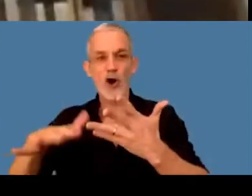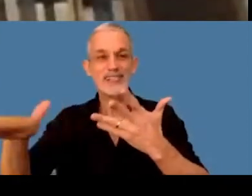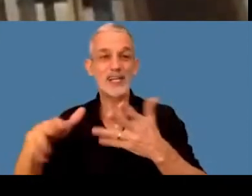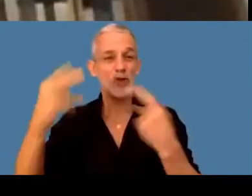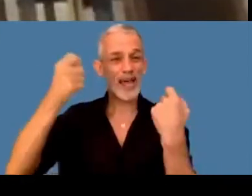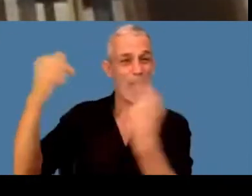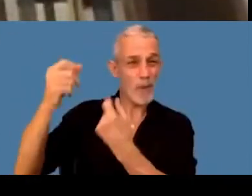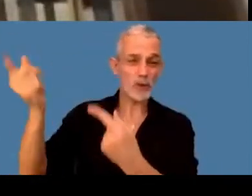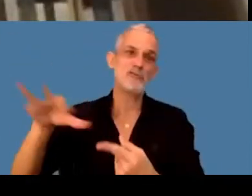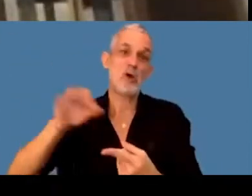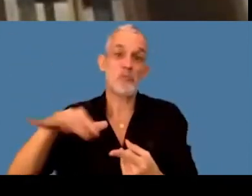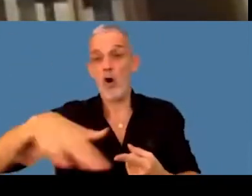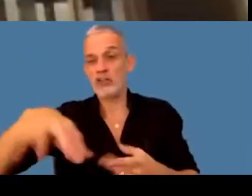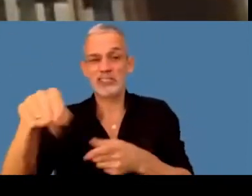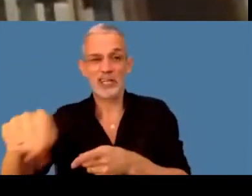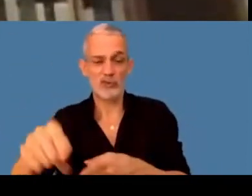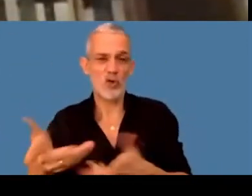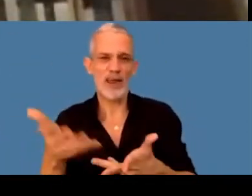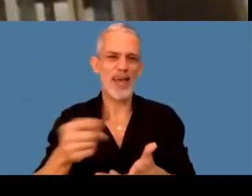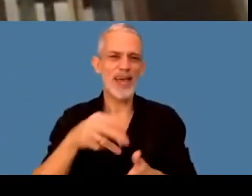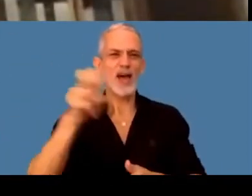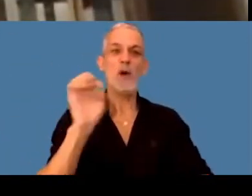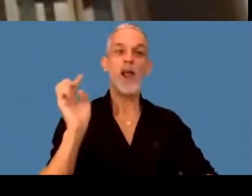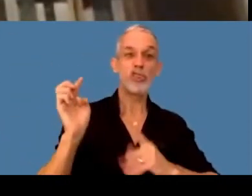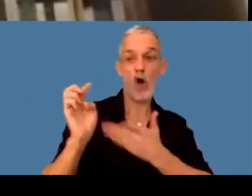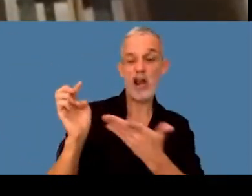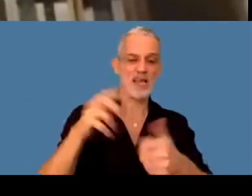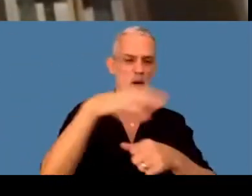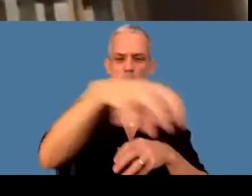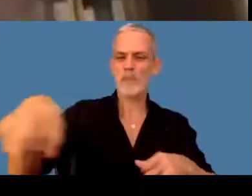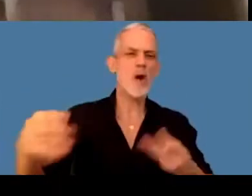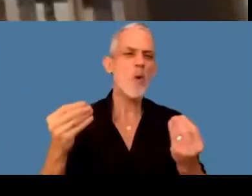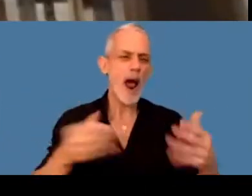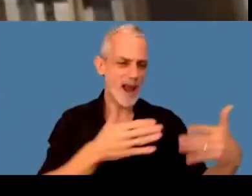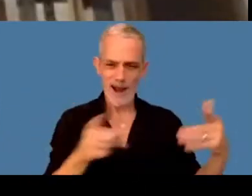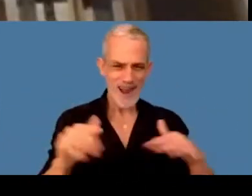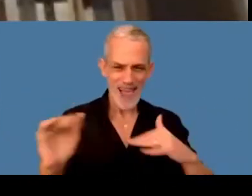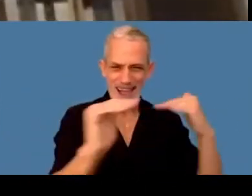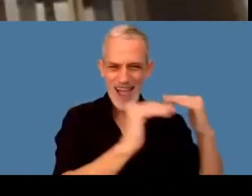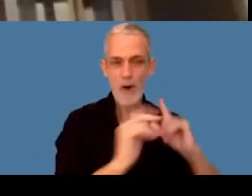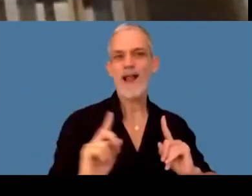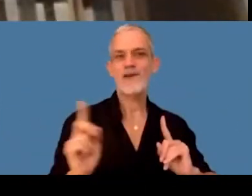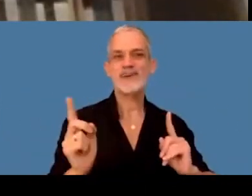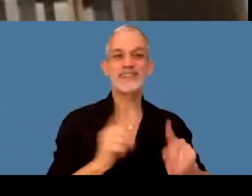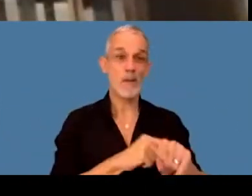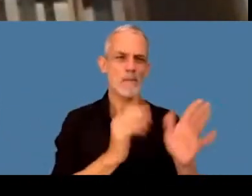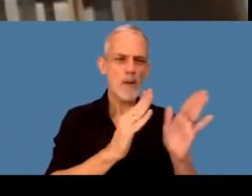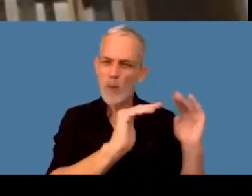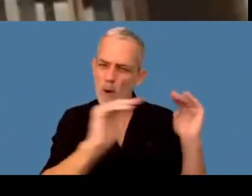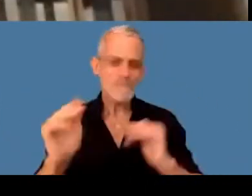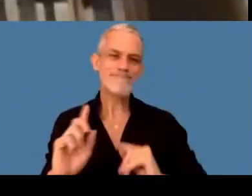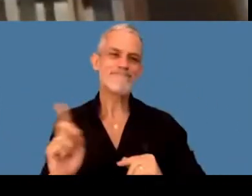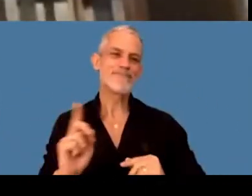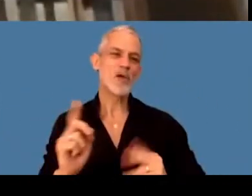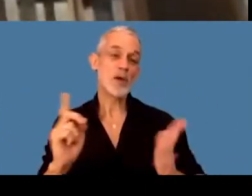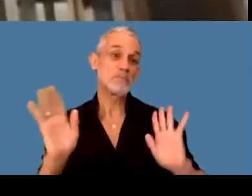los sectores que cobran en dólares. No todo el mundo en todos los momentos está en la